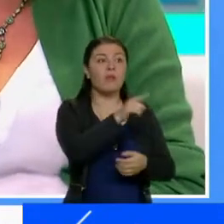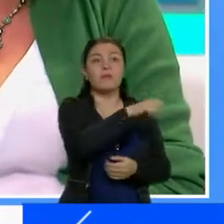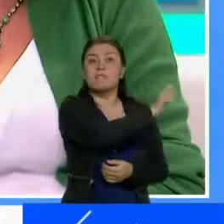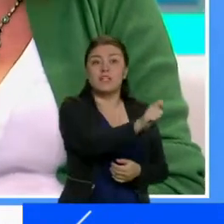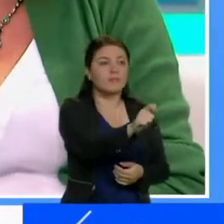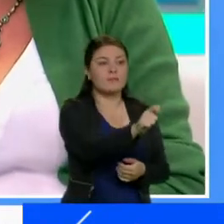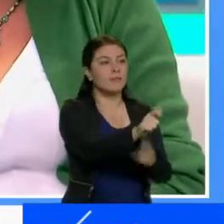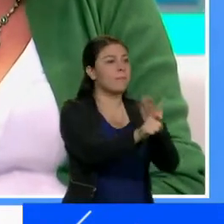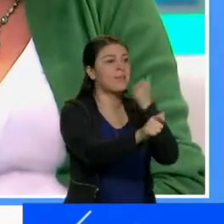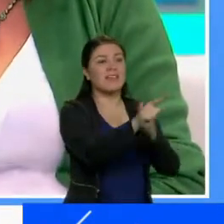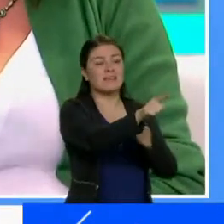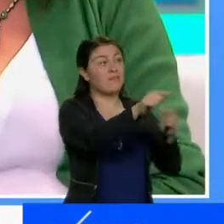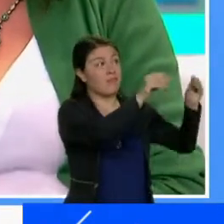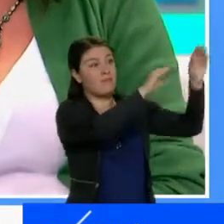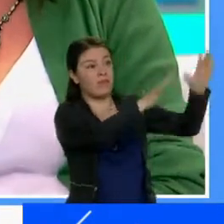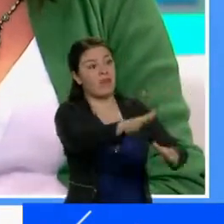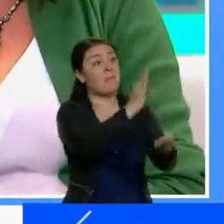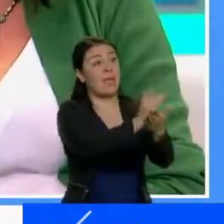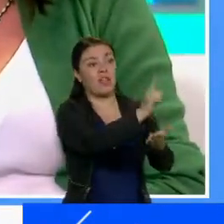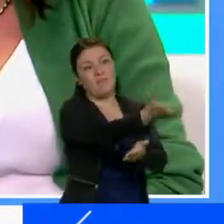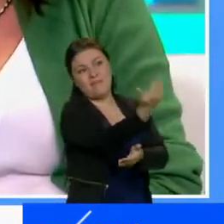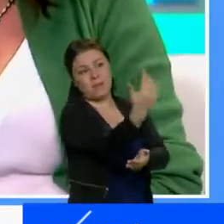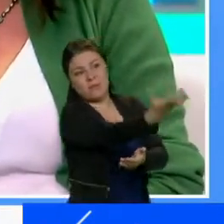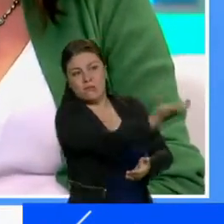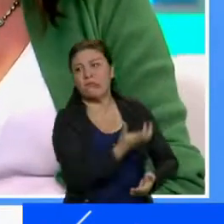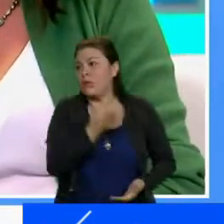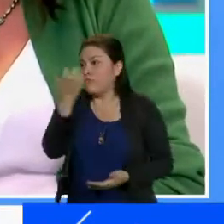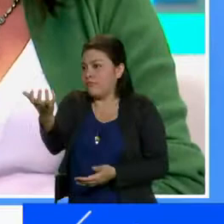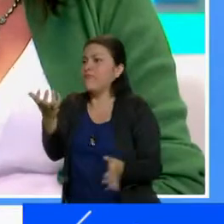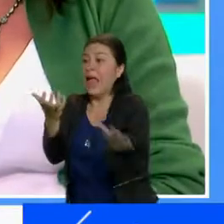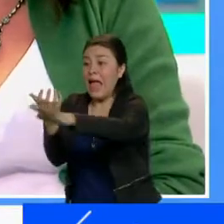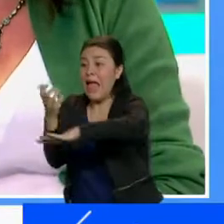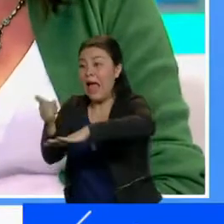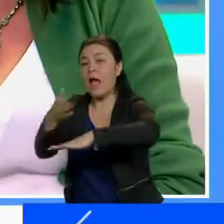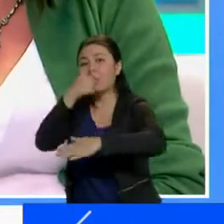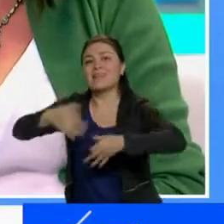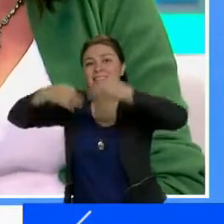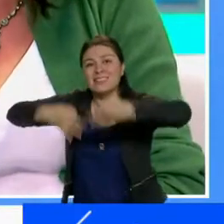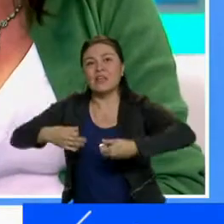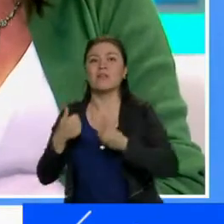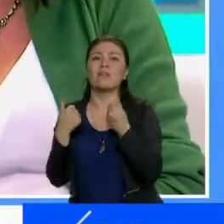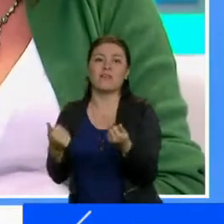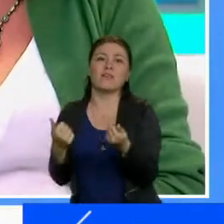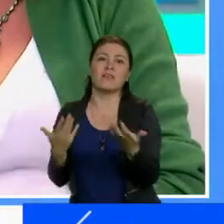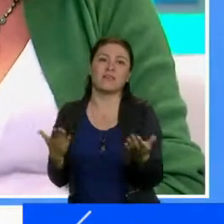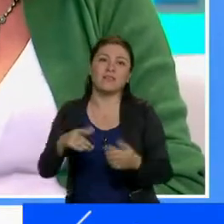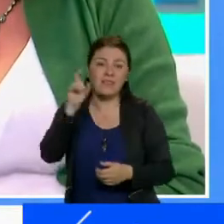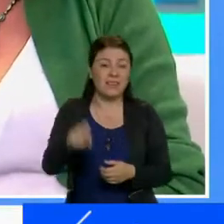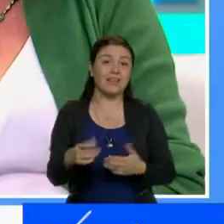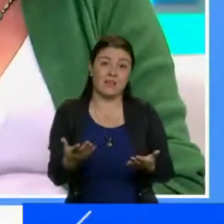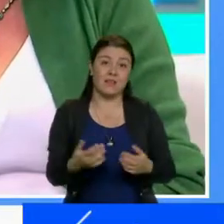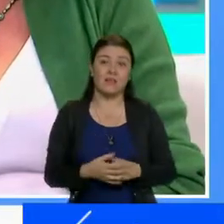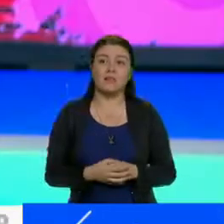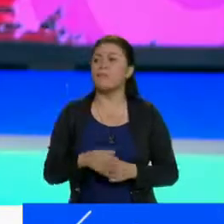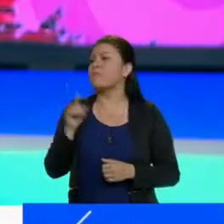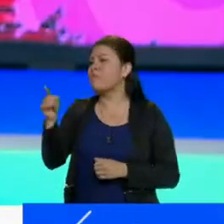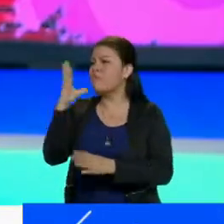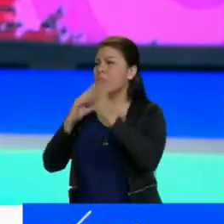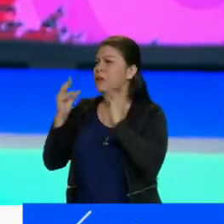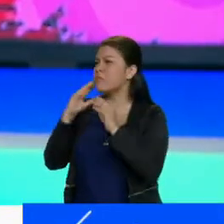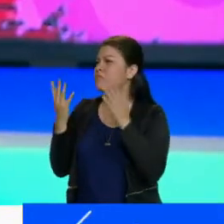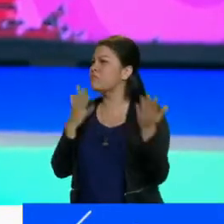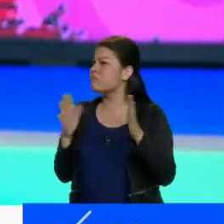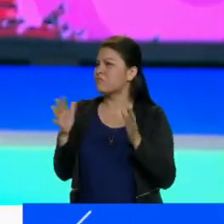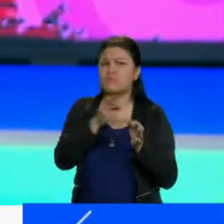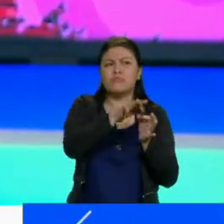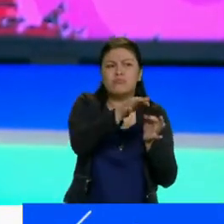población cuando la población está efectivamente ubicada en zonas que las ponen en un riesgo muy alto. Desde su experiencia, ¿cuántas poblaciones habría